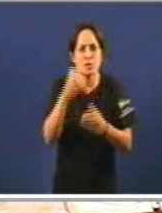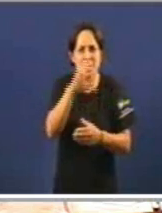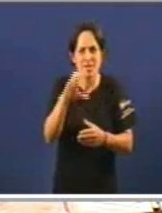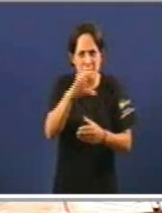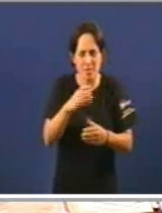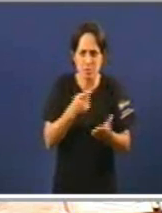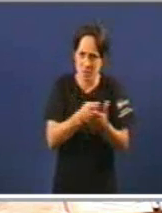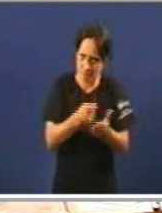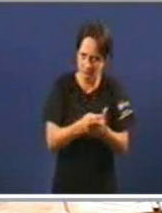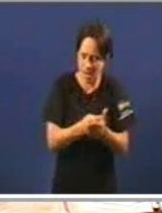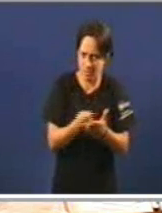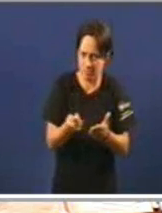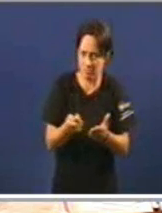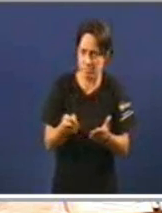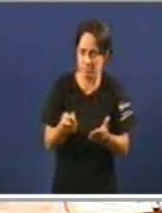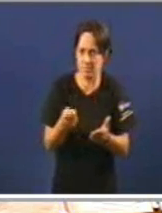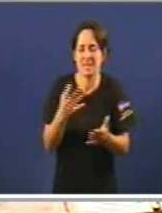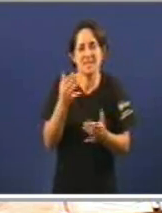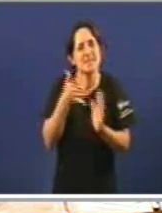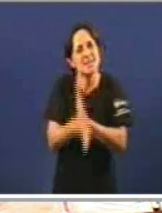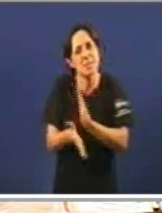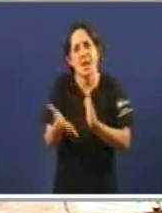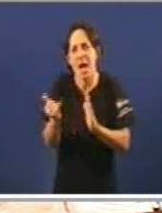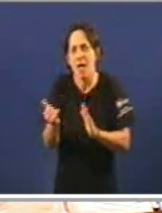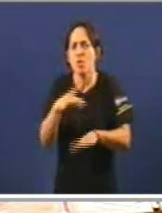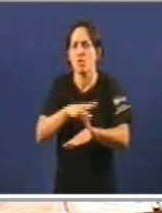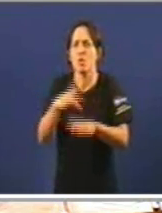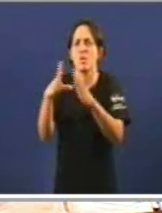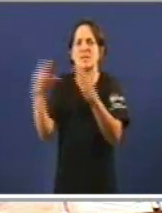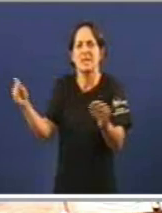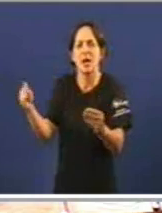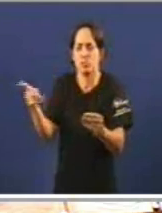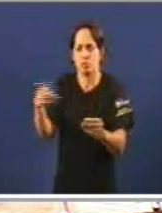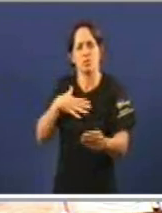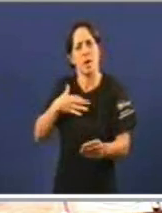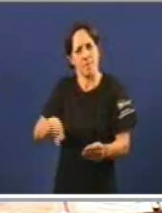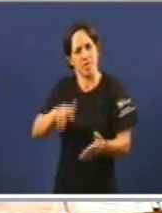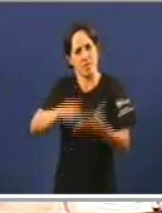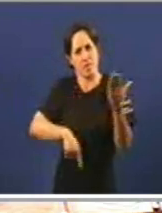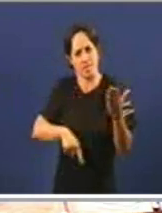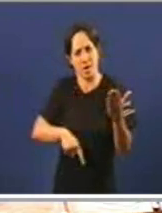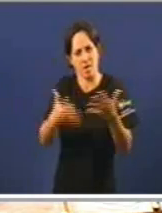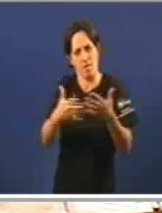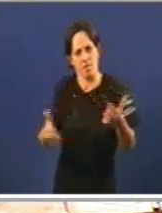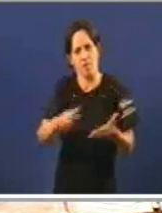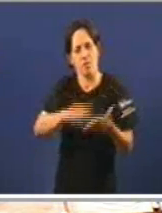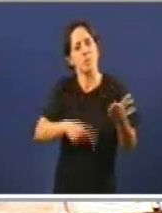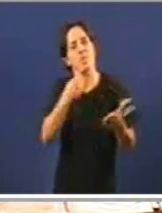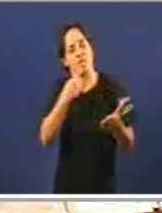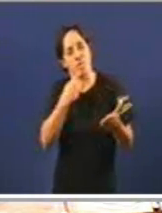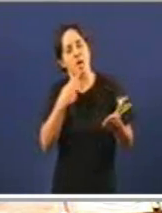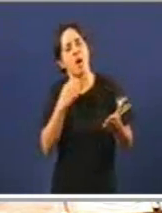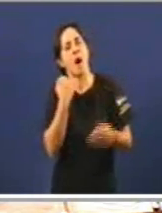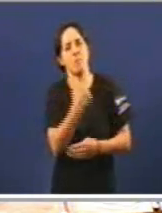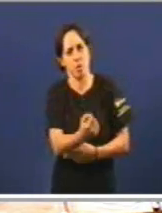suxírense. E sempre hai doctores universitarios capaces de asinar informes favorables a uso ou a